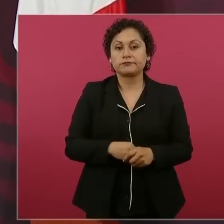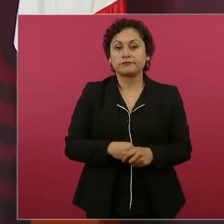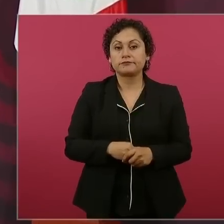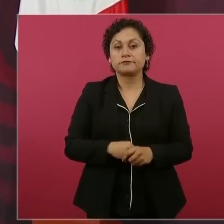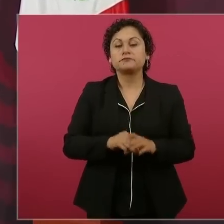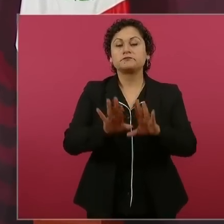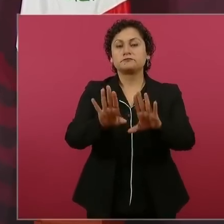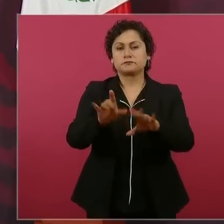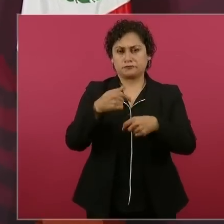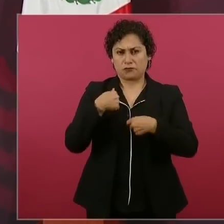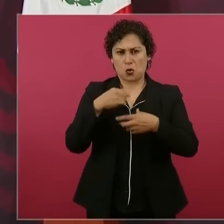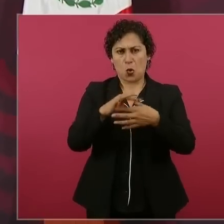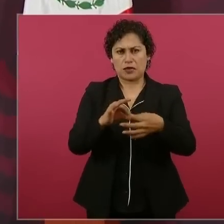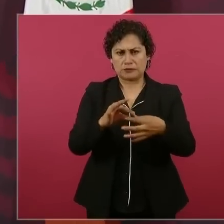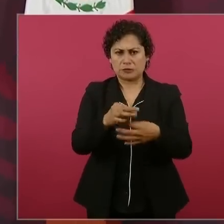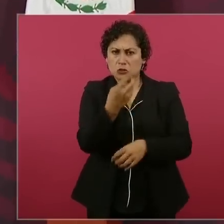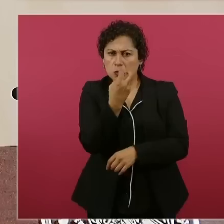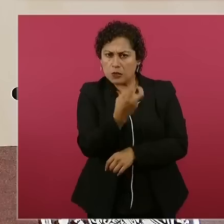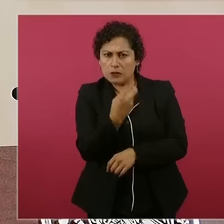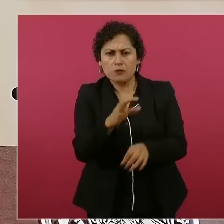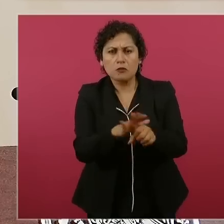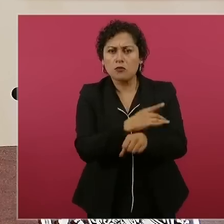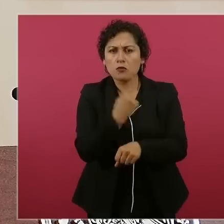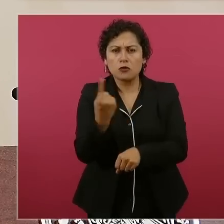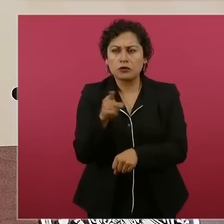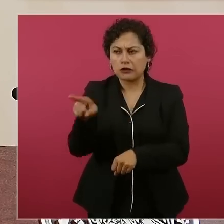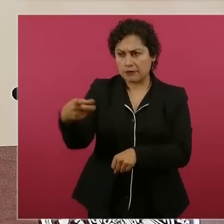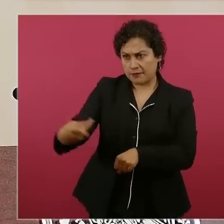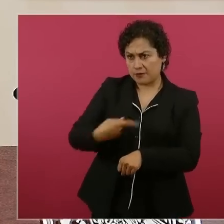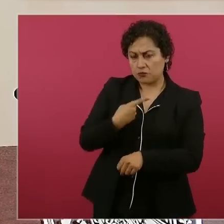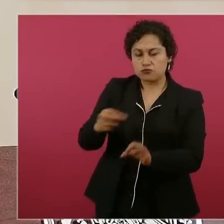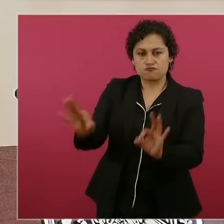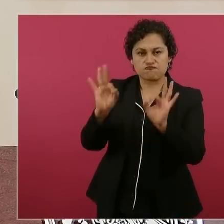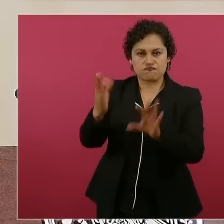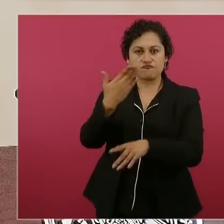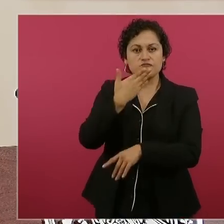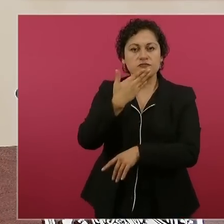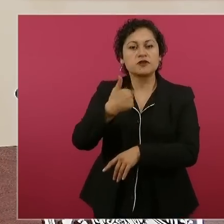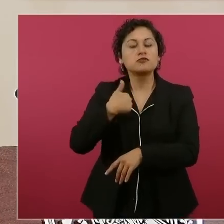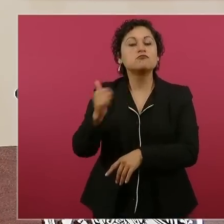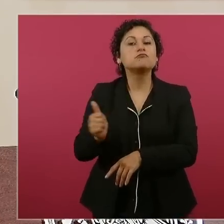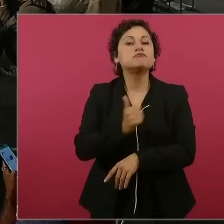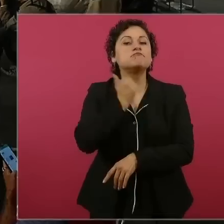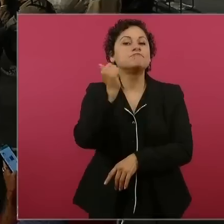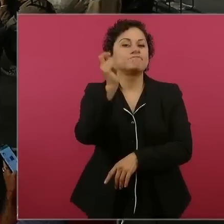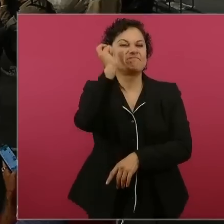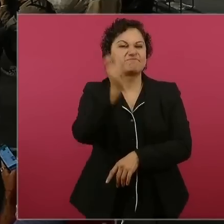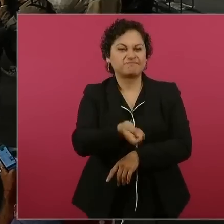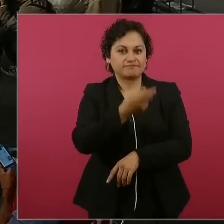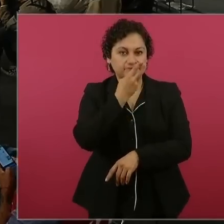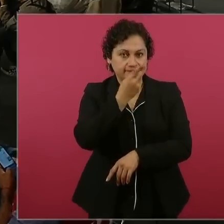¿Por qué digo esto también? Y qué bueno que me preguntes, porque